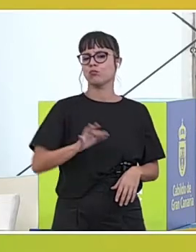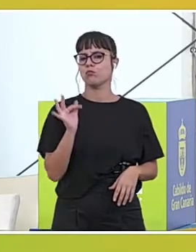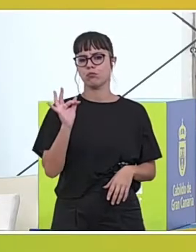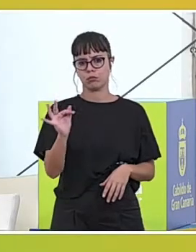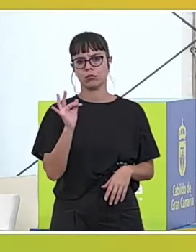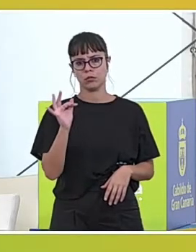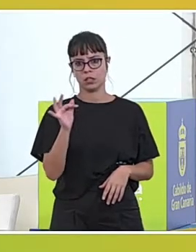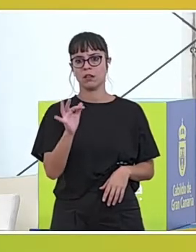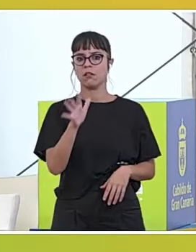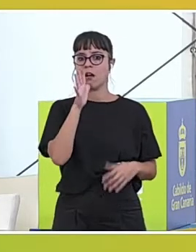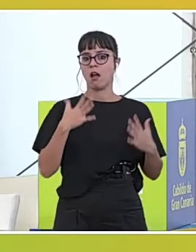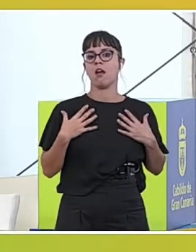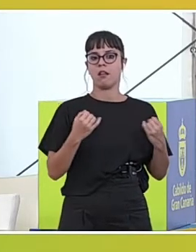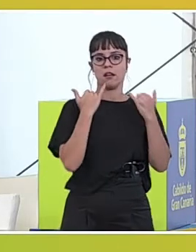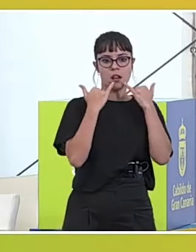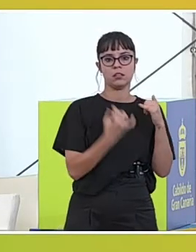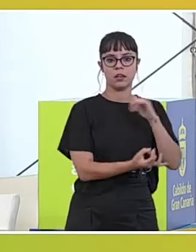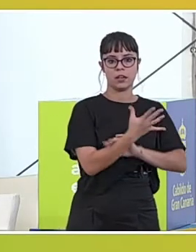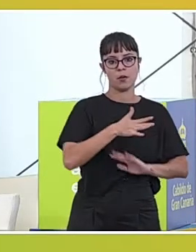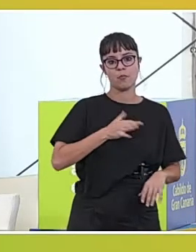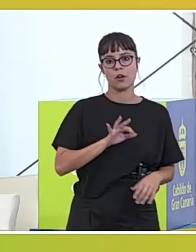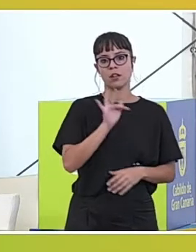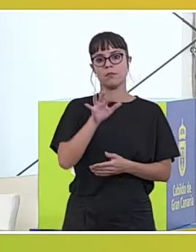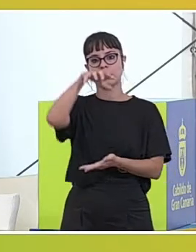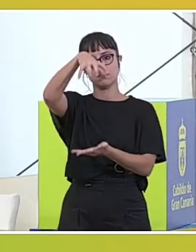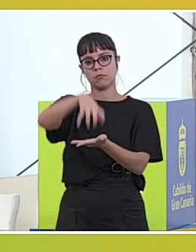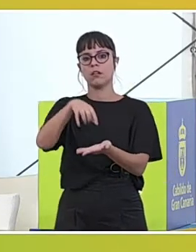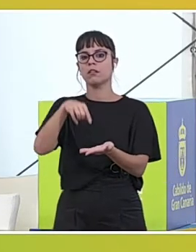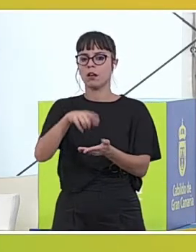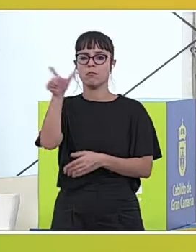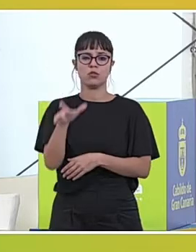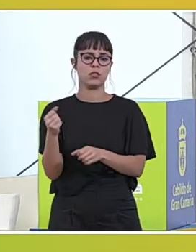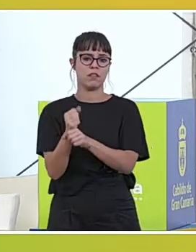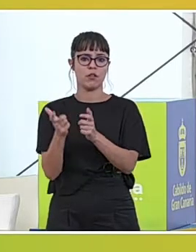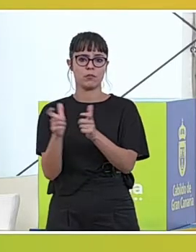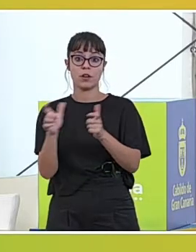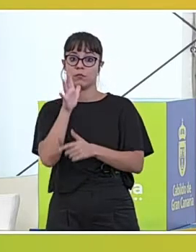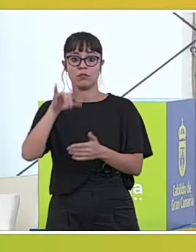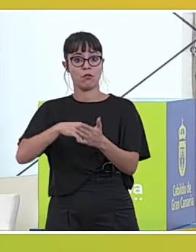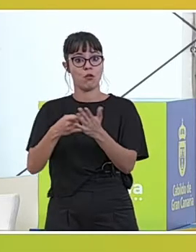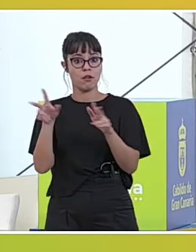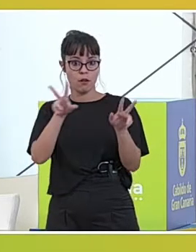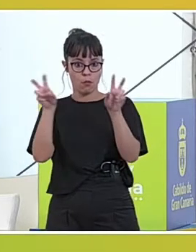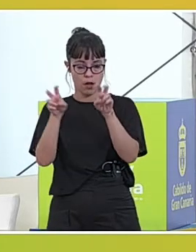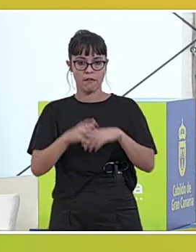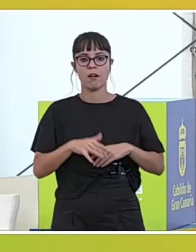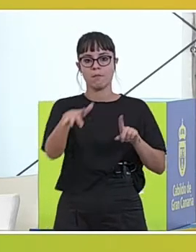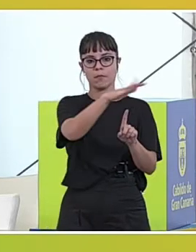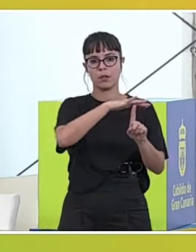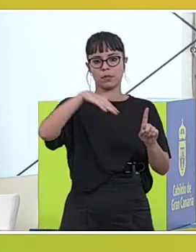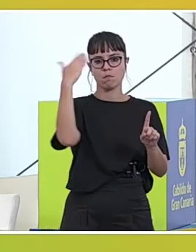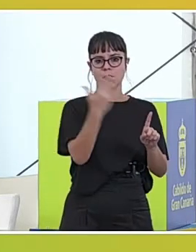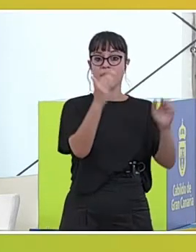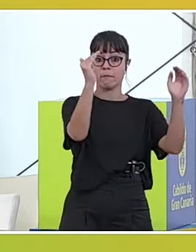generación de sus productos de energía, el aumento de conversión de la planta, creación de empleo con una tecnología nueva, mitigación del impacto medioambiental